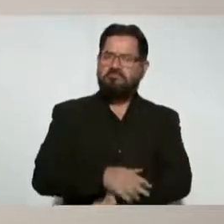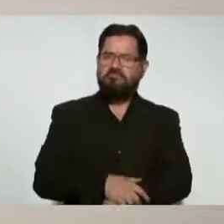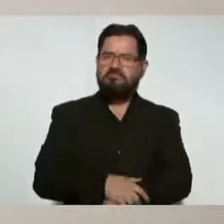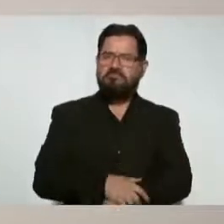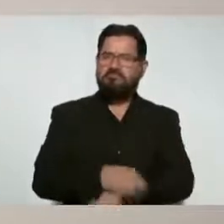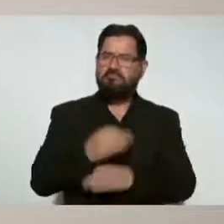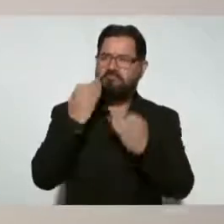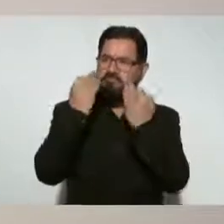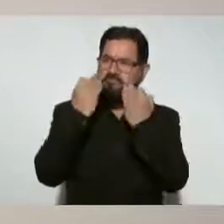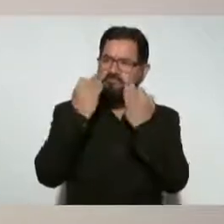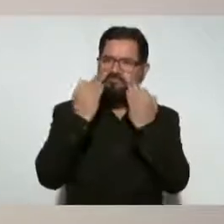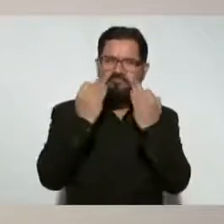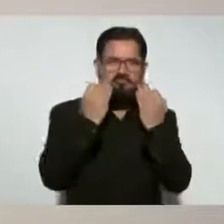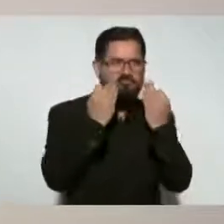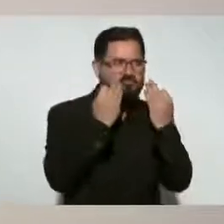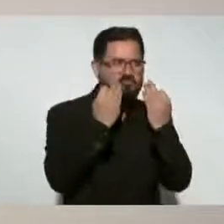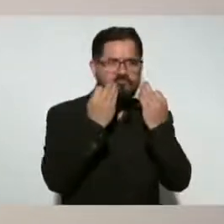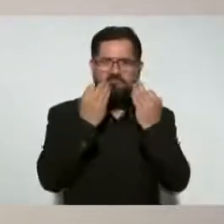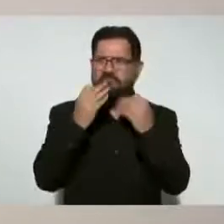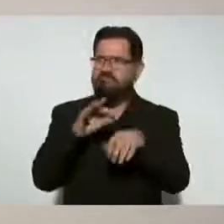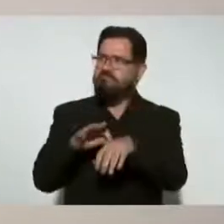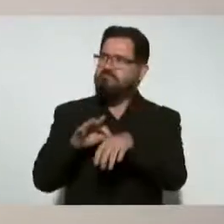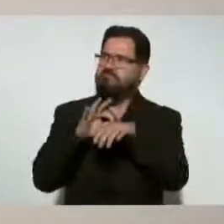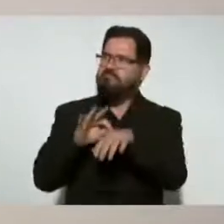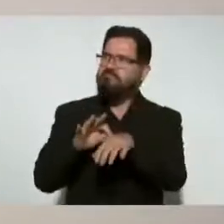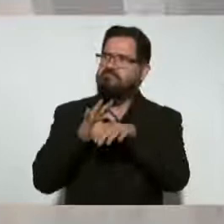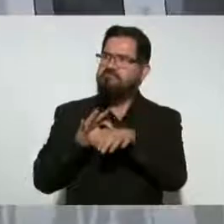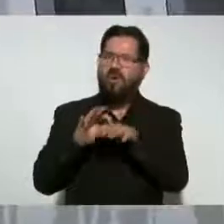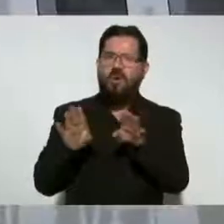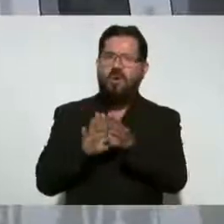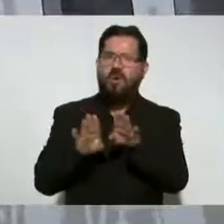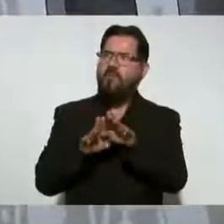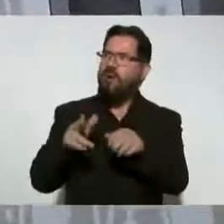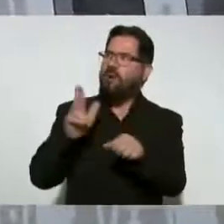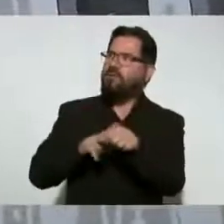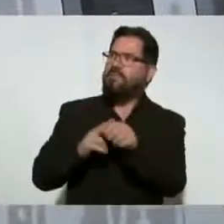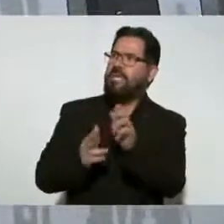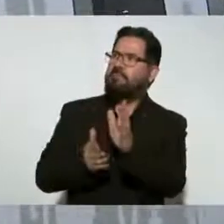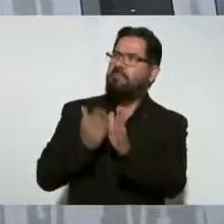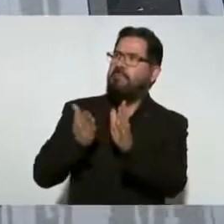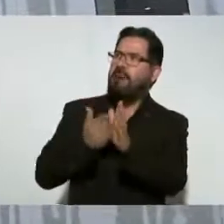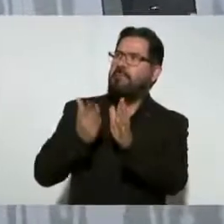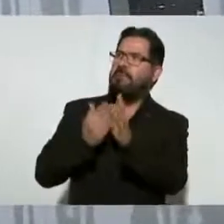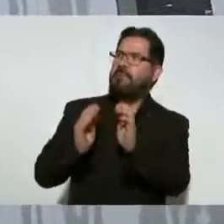constatar cómo se está construyendo este hospital,